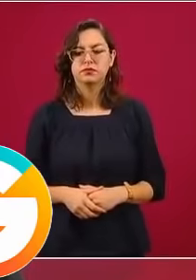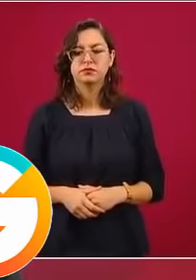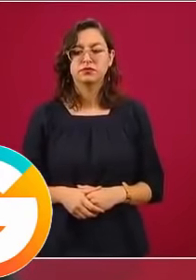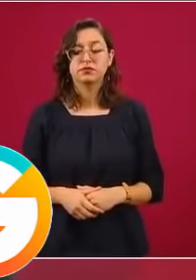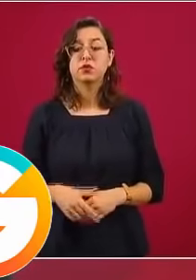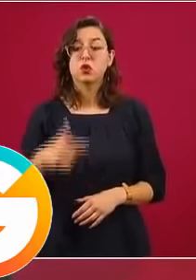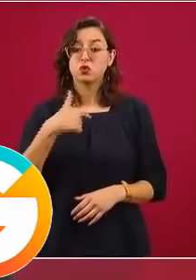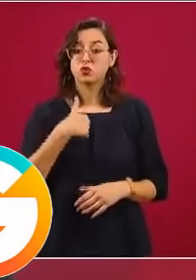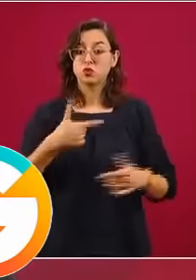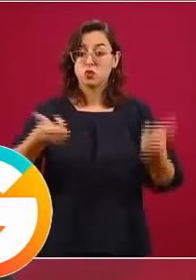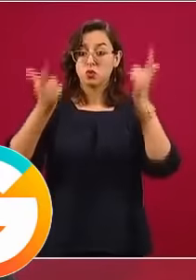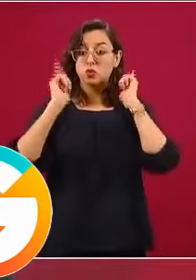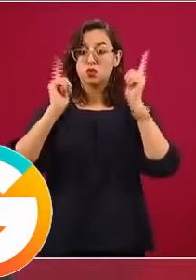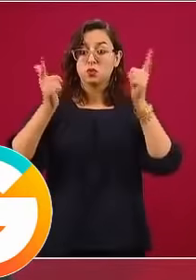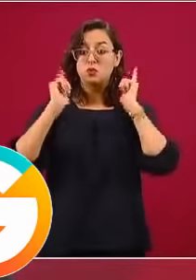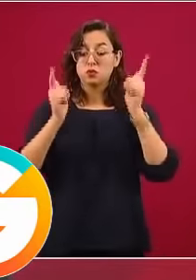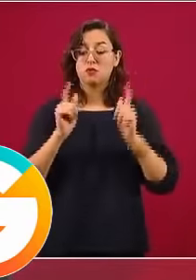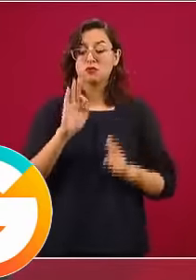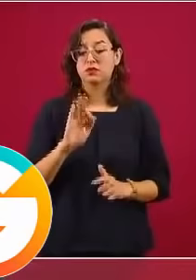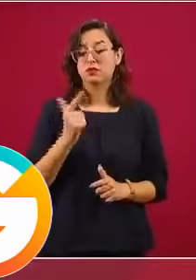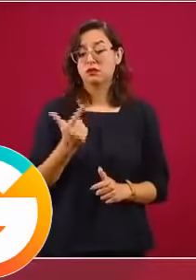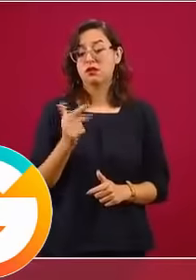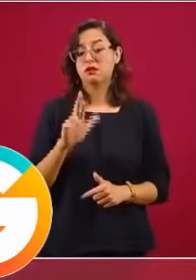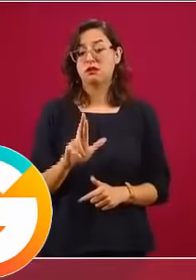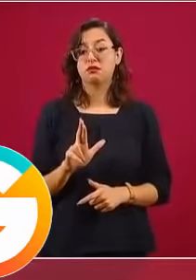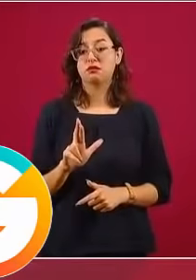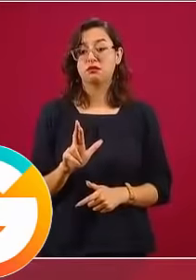Y yo espero que la Fiscalía